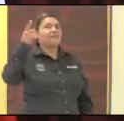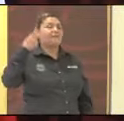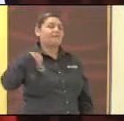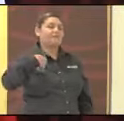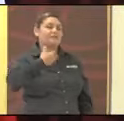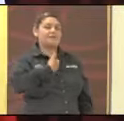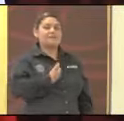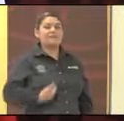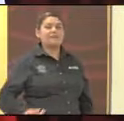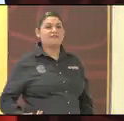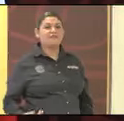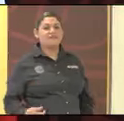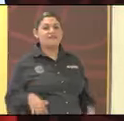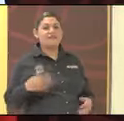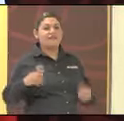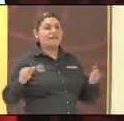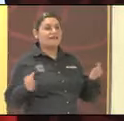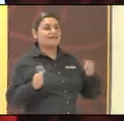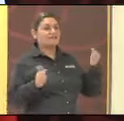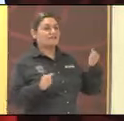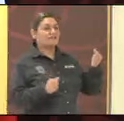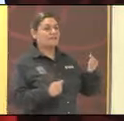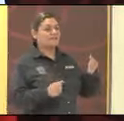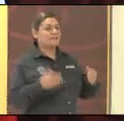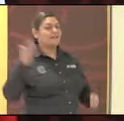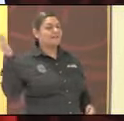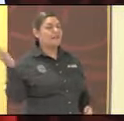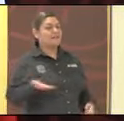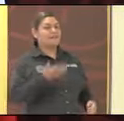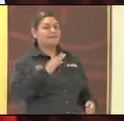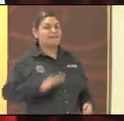y el presidente de la escoba y del machete.